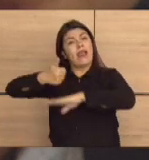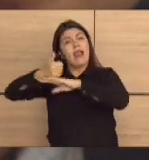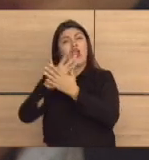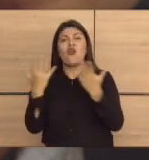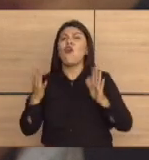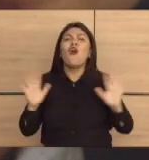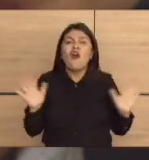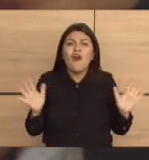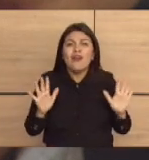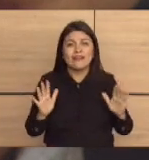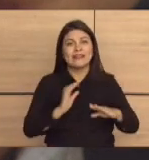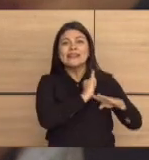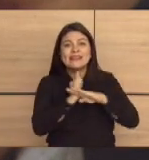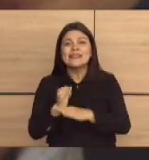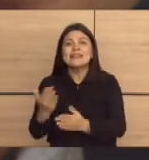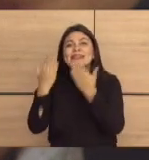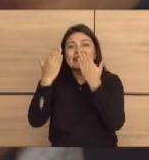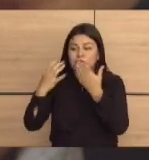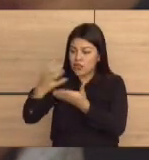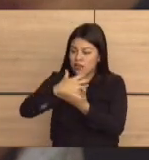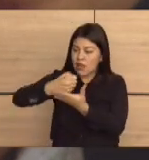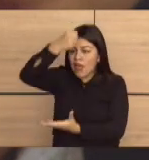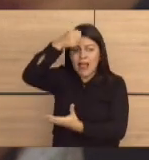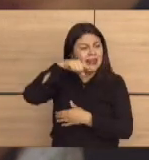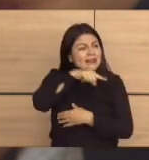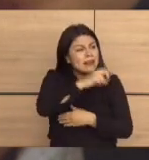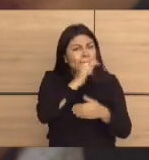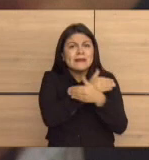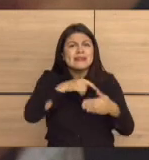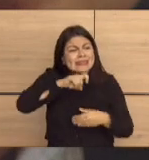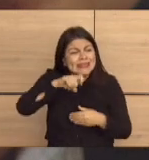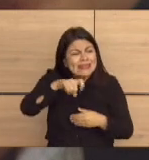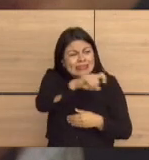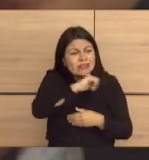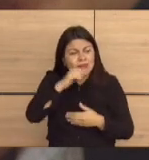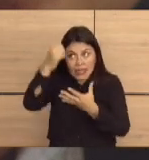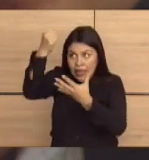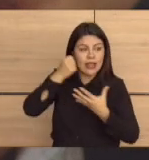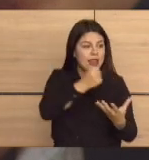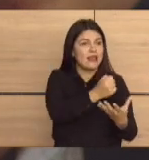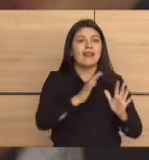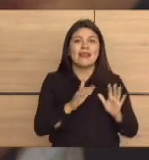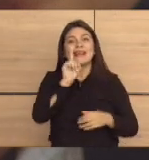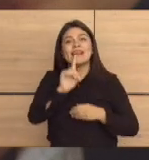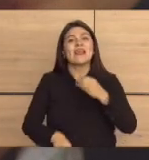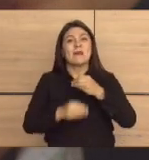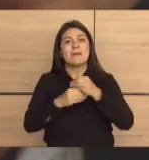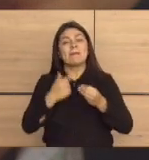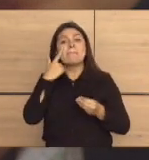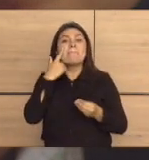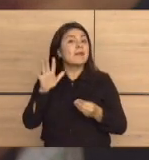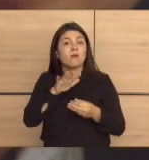que nos permita llevar esos recursos hacia los niños más vulnerables de nuestro país y, óigase bien, dar un